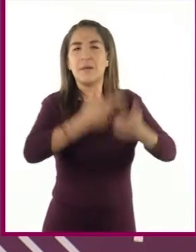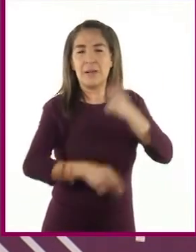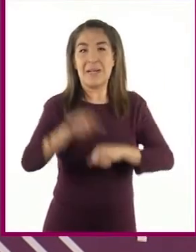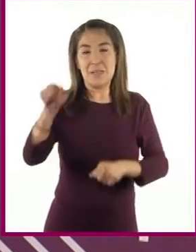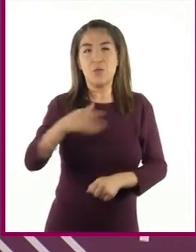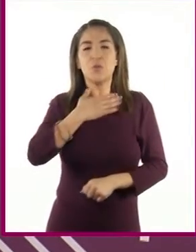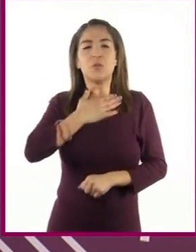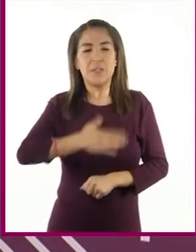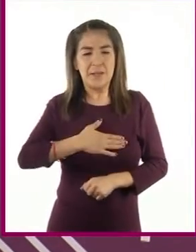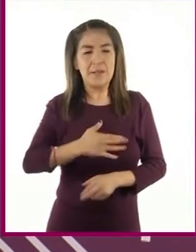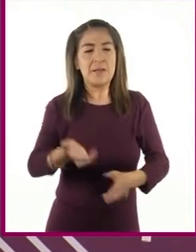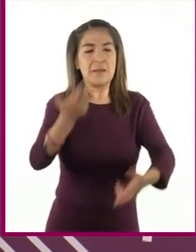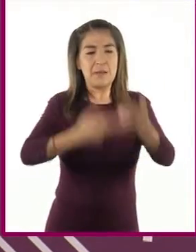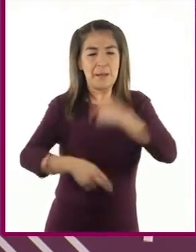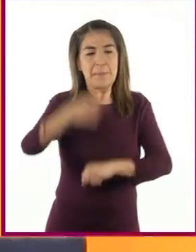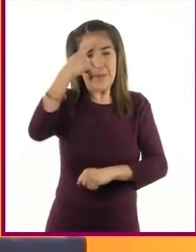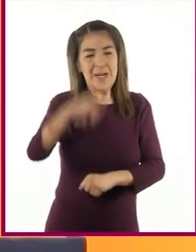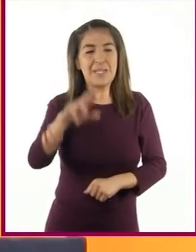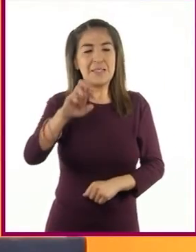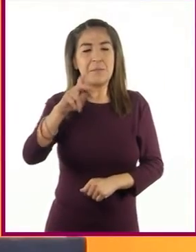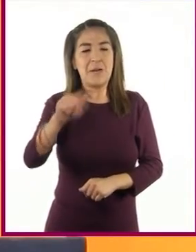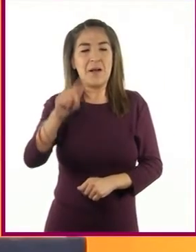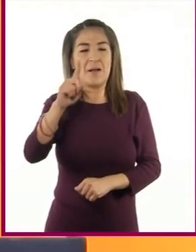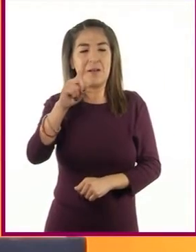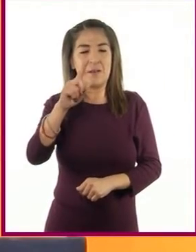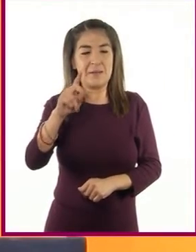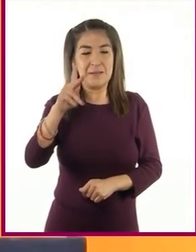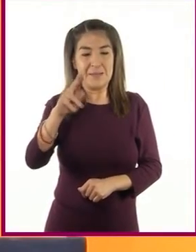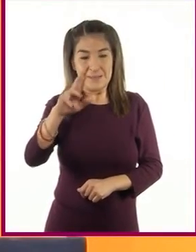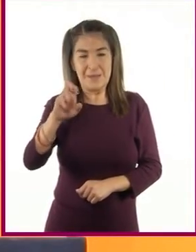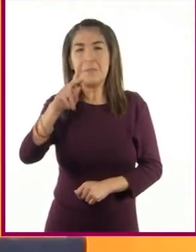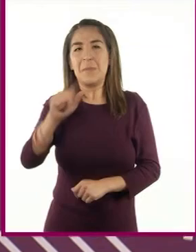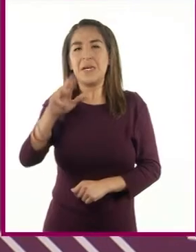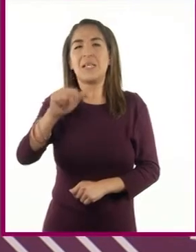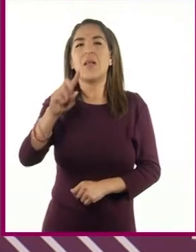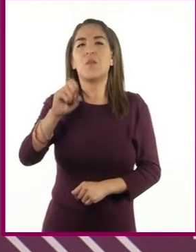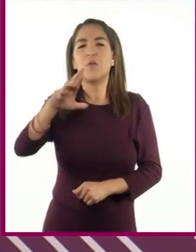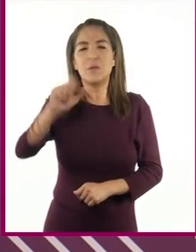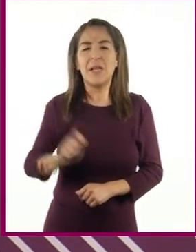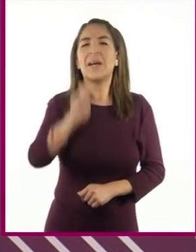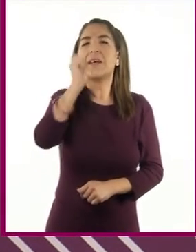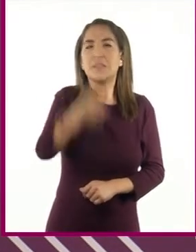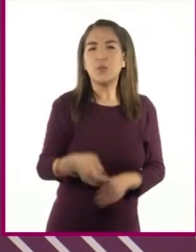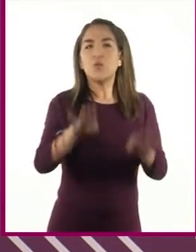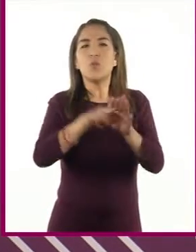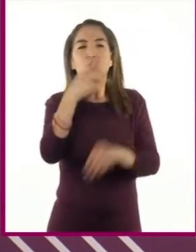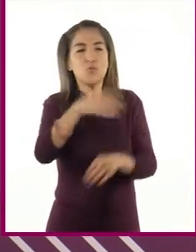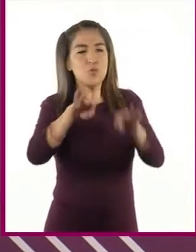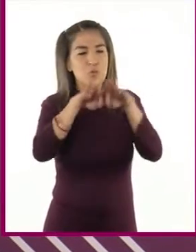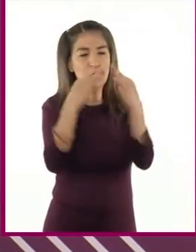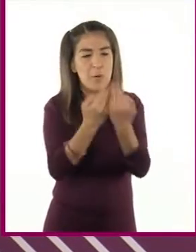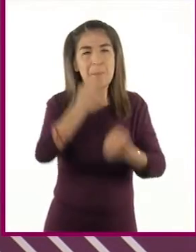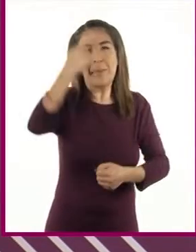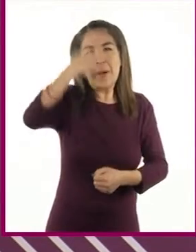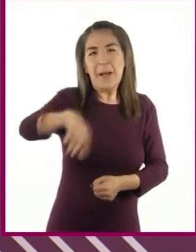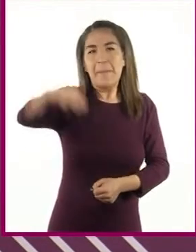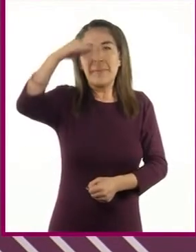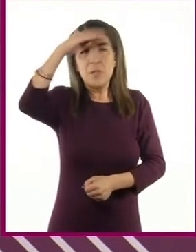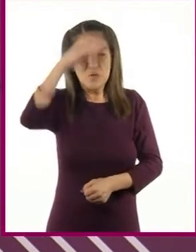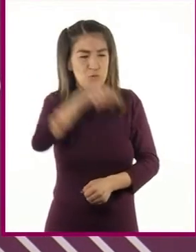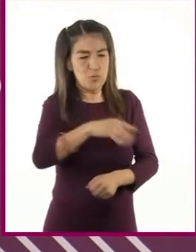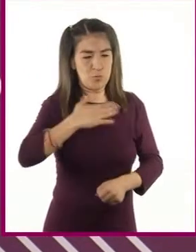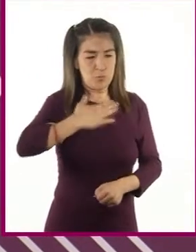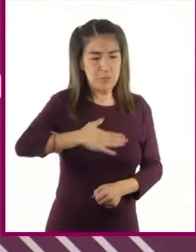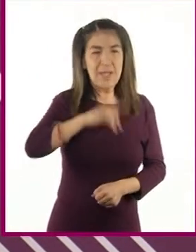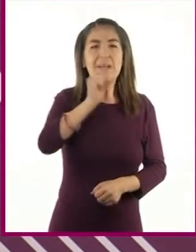también llamada justicia reparadora o justicia compasiva, es una forma de pensar la justicia cuyo foco